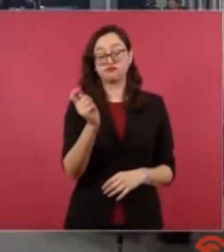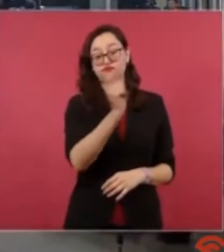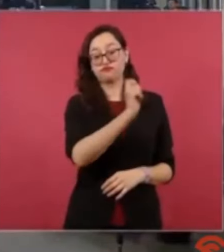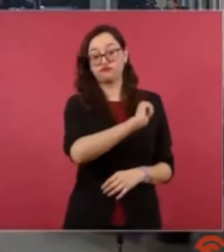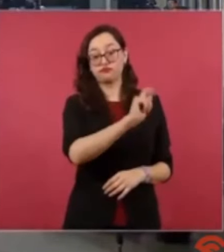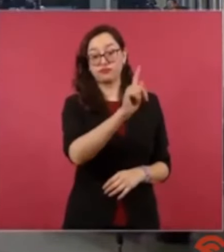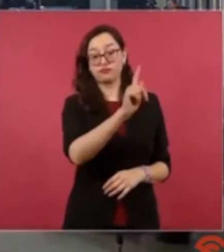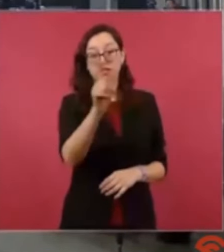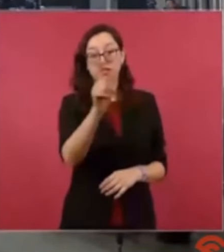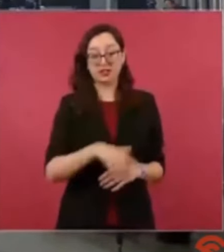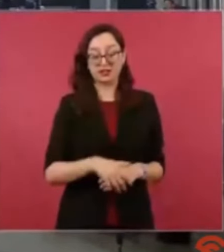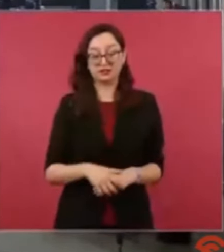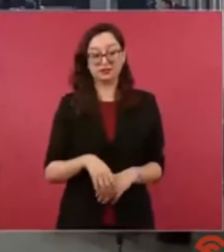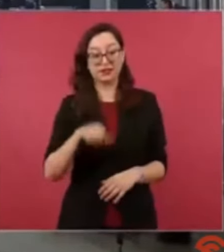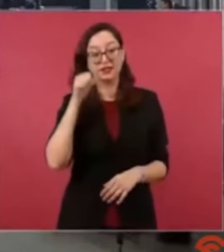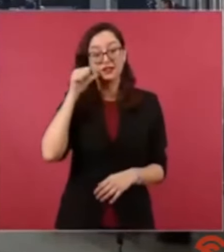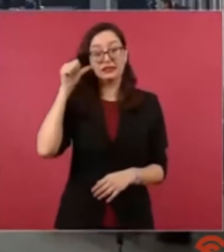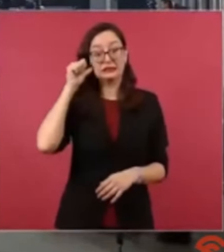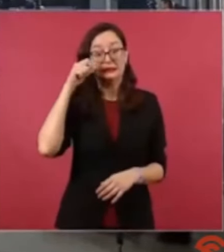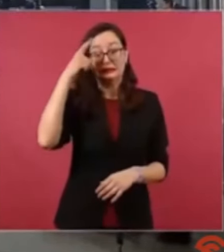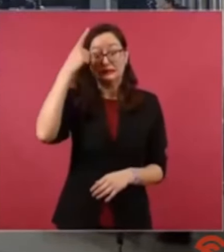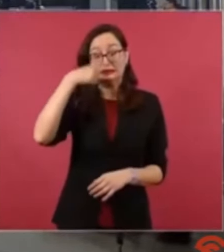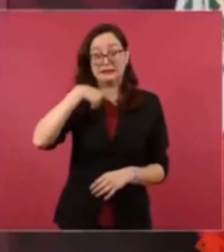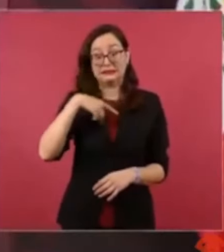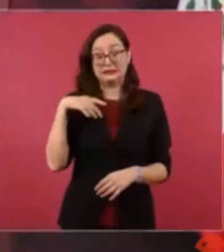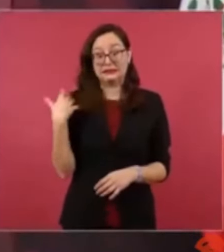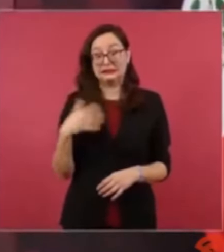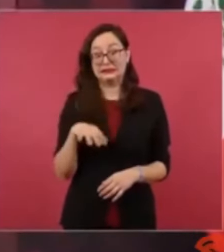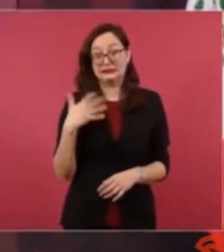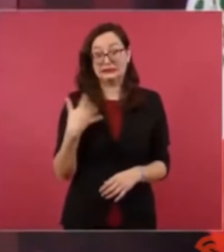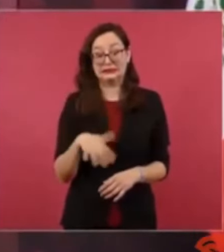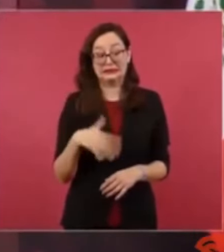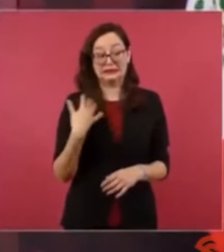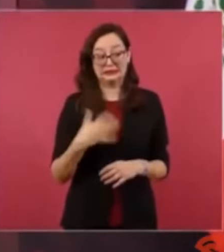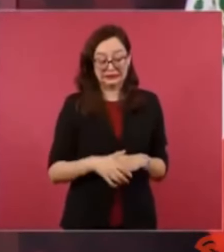Todavía anoche los estaba yo escuchando. Hoy,